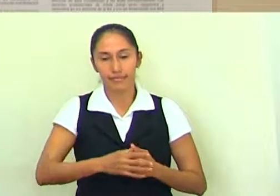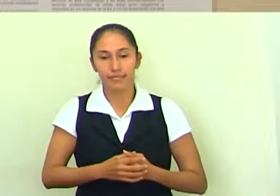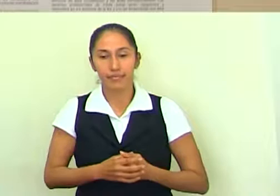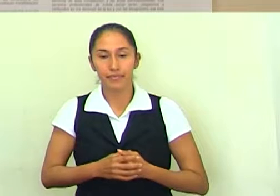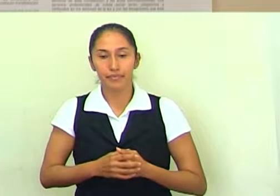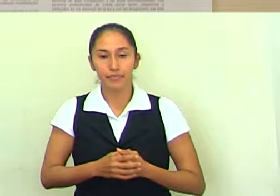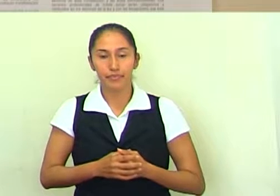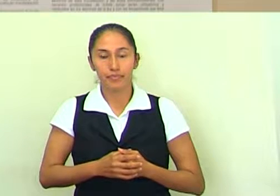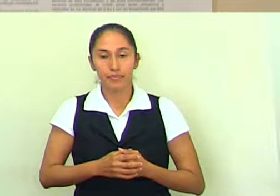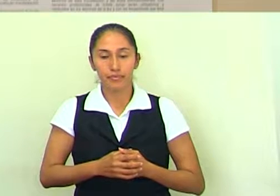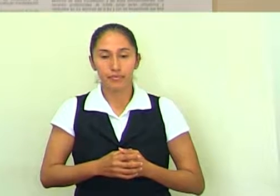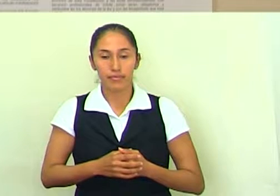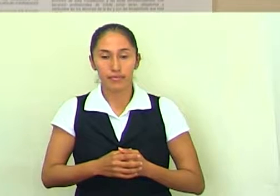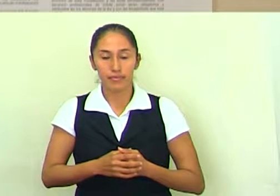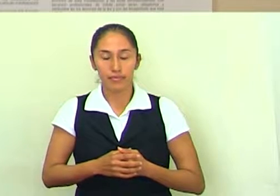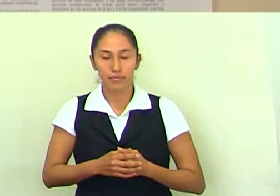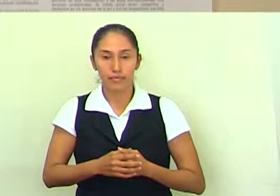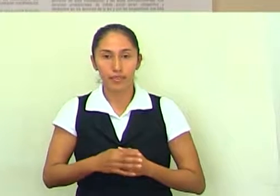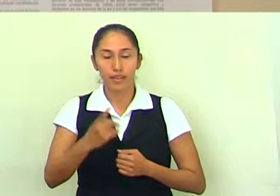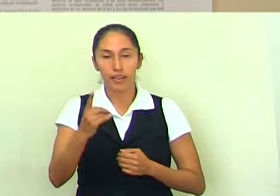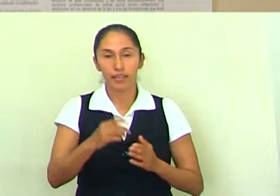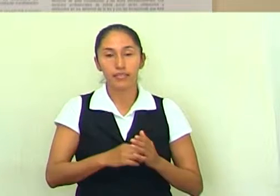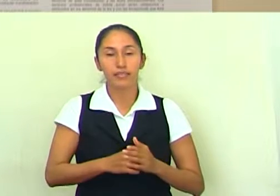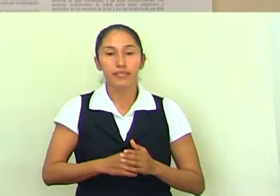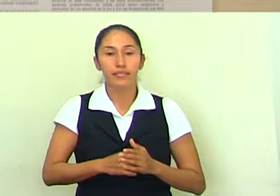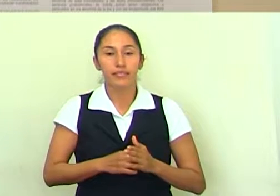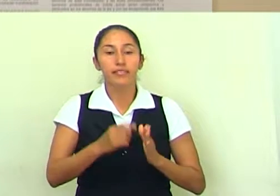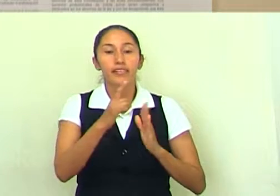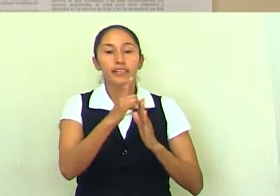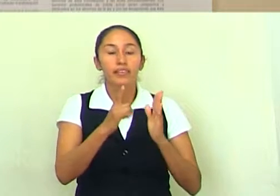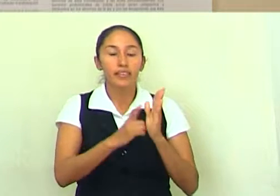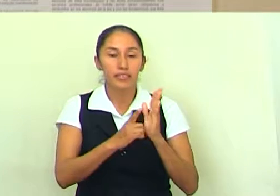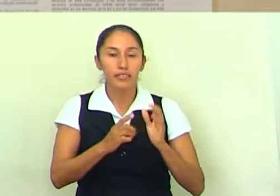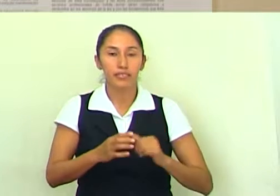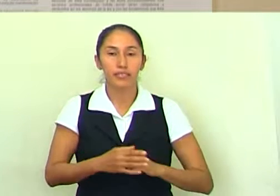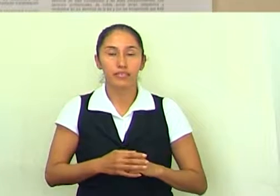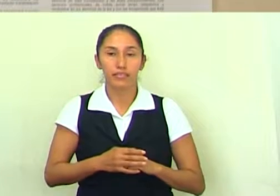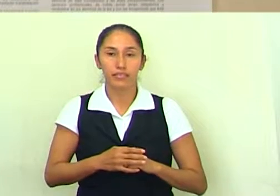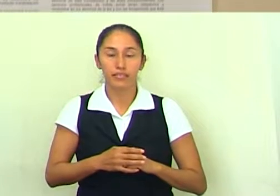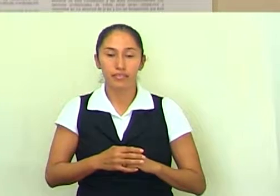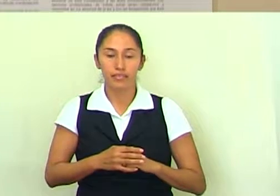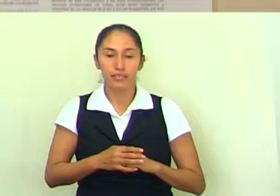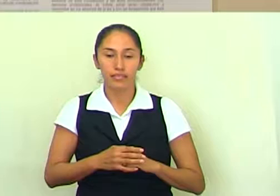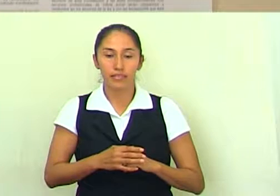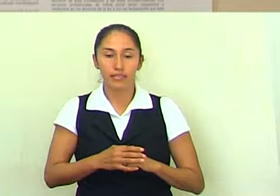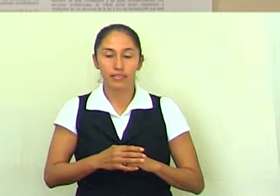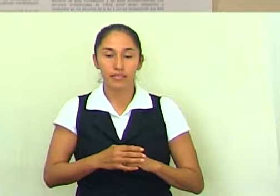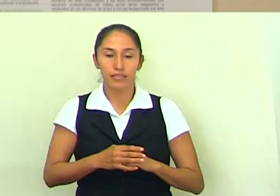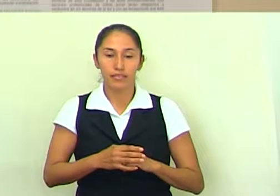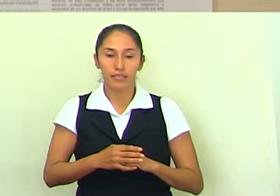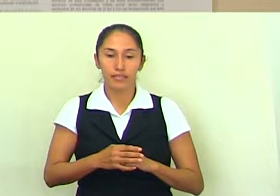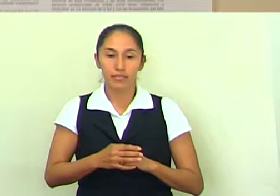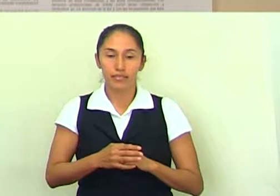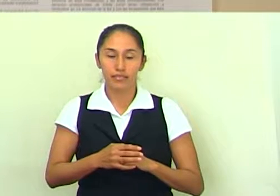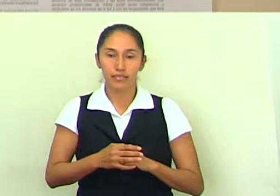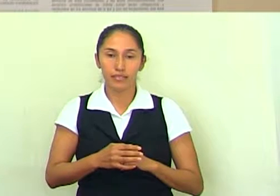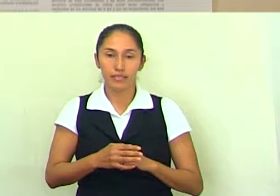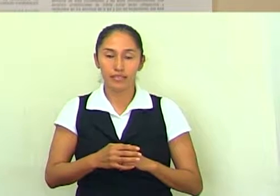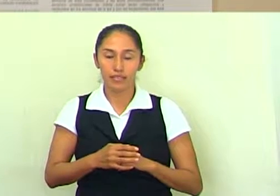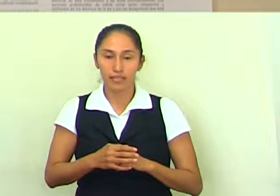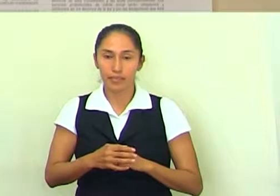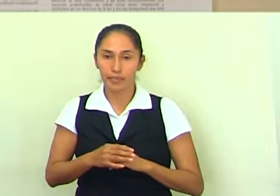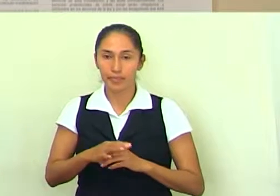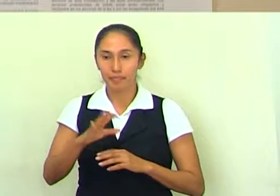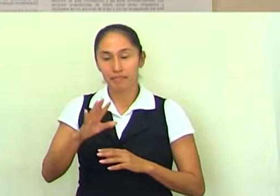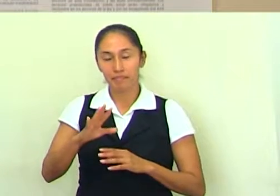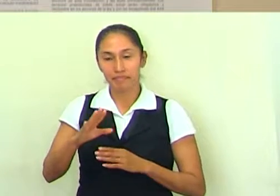se traduce en derechos que por ser personas